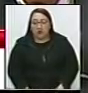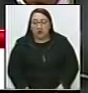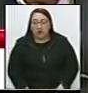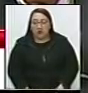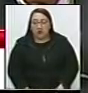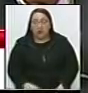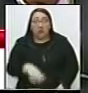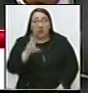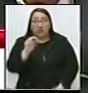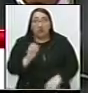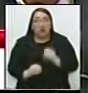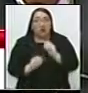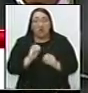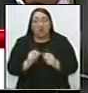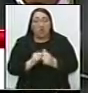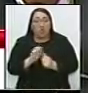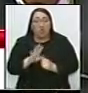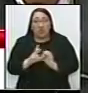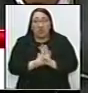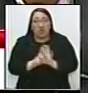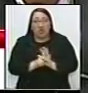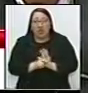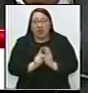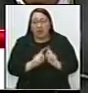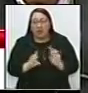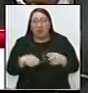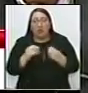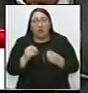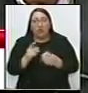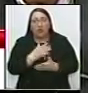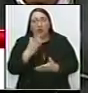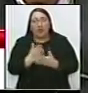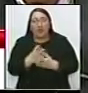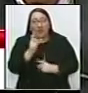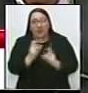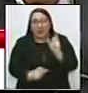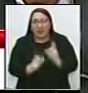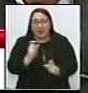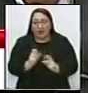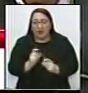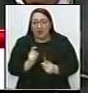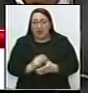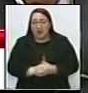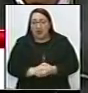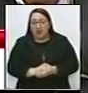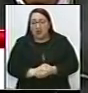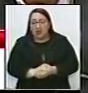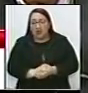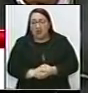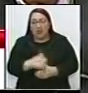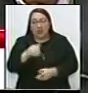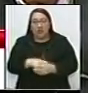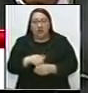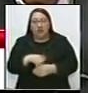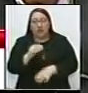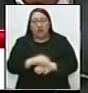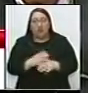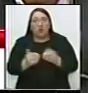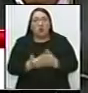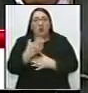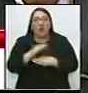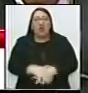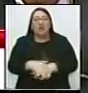No van a resolver los problemas de fondo, porque no es un problema de personas. Ese referéndum debió ser sobre nueva